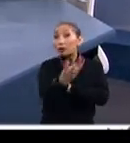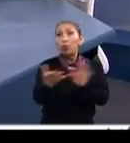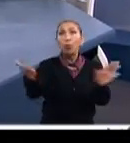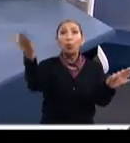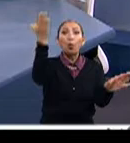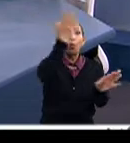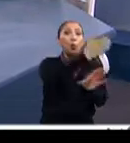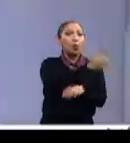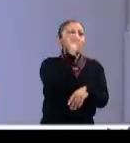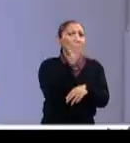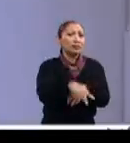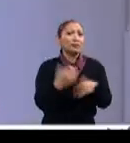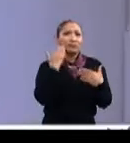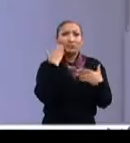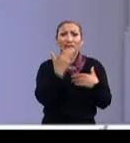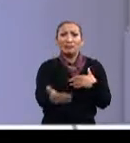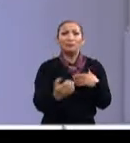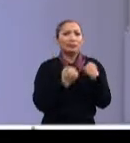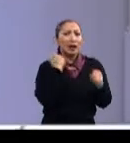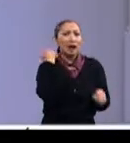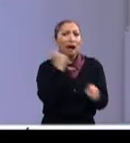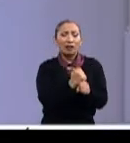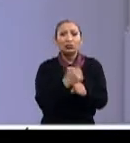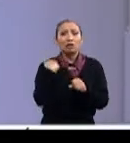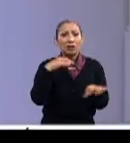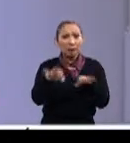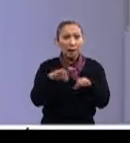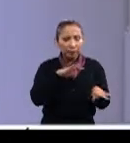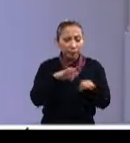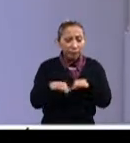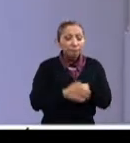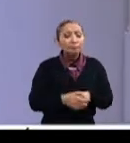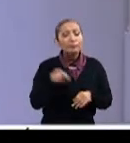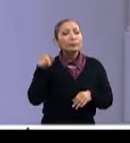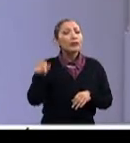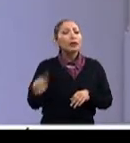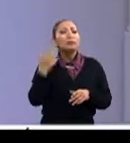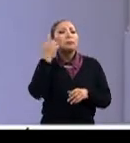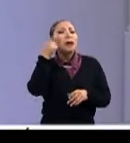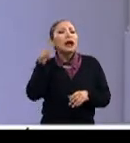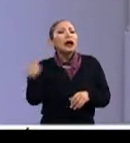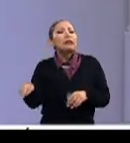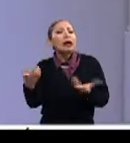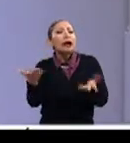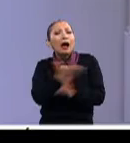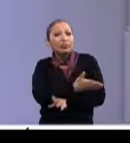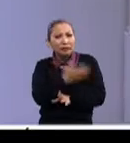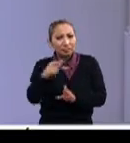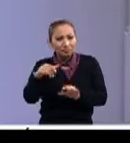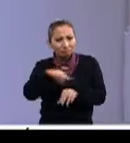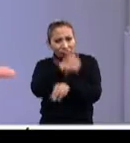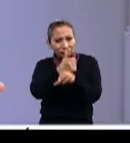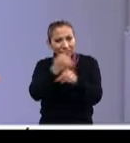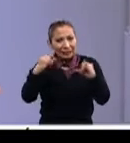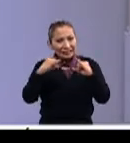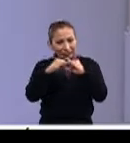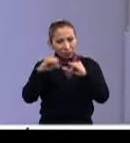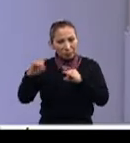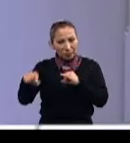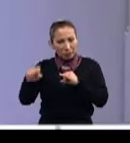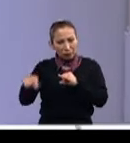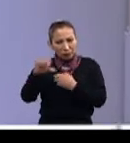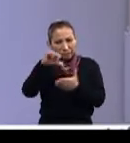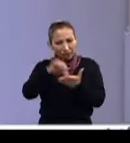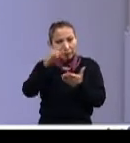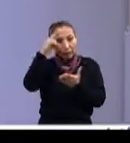decir, ya realmente pues tiene varios años funcionando, y la intención original de la creación de